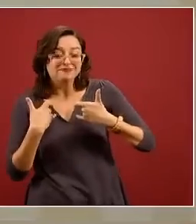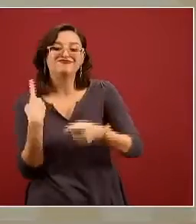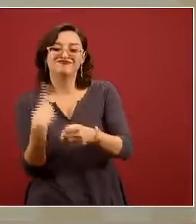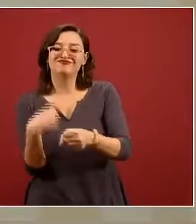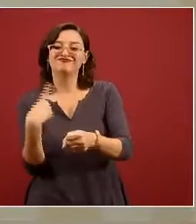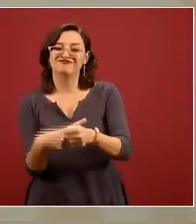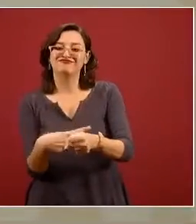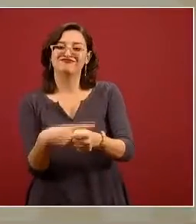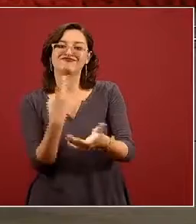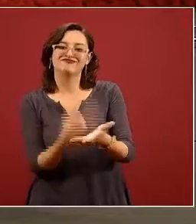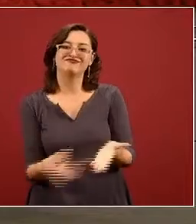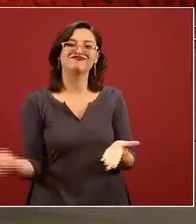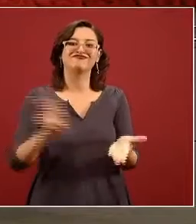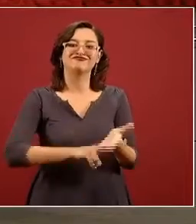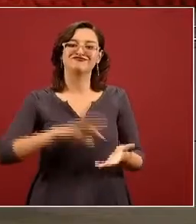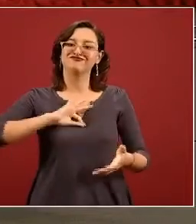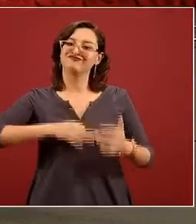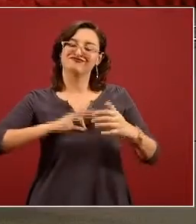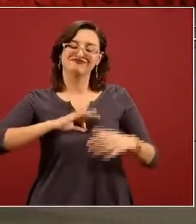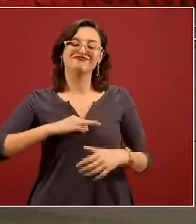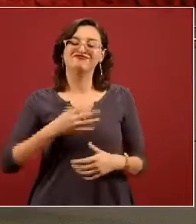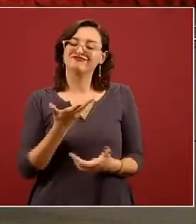estas razones.